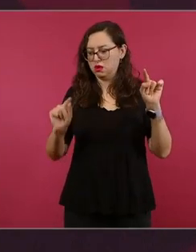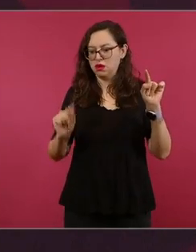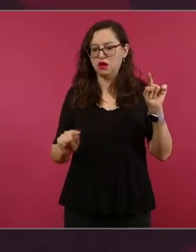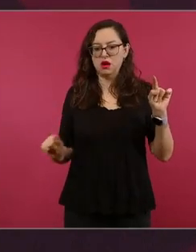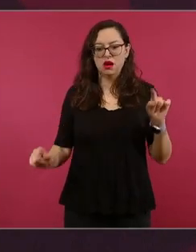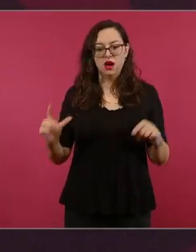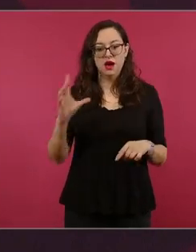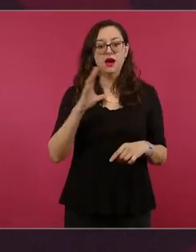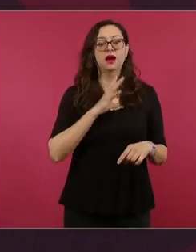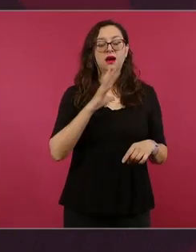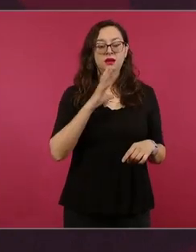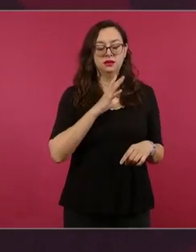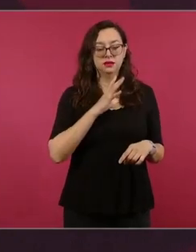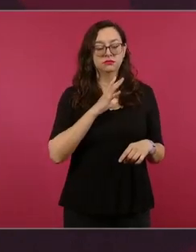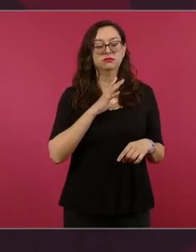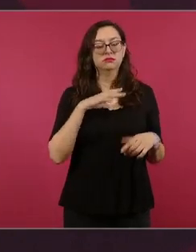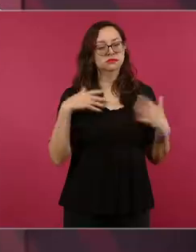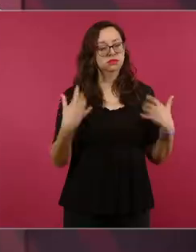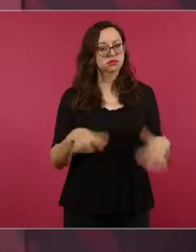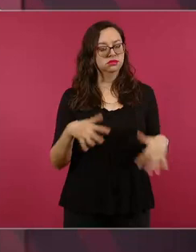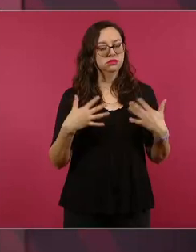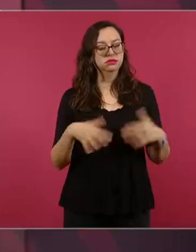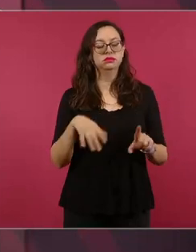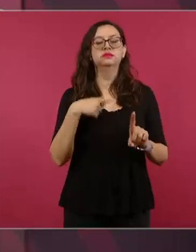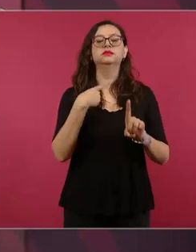y otras cosas más,